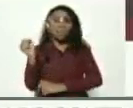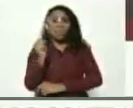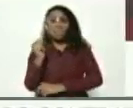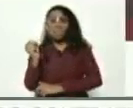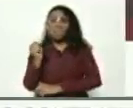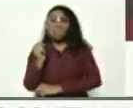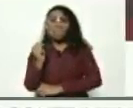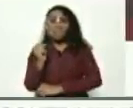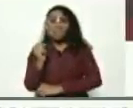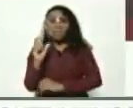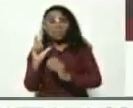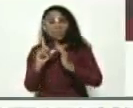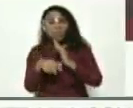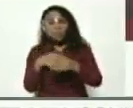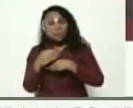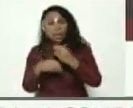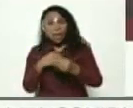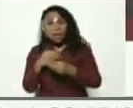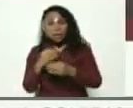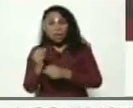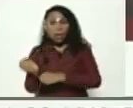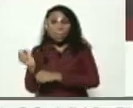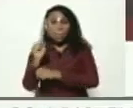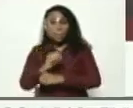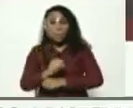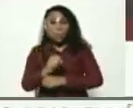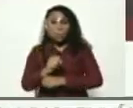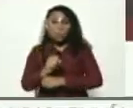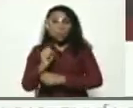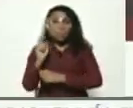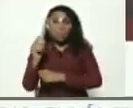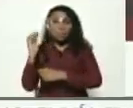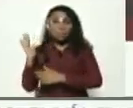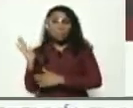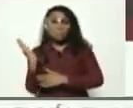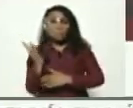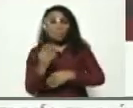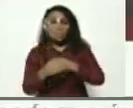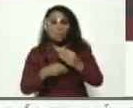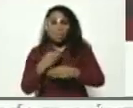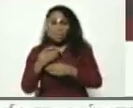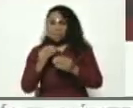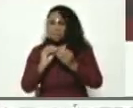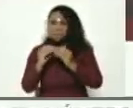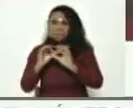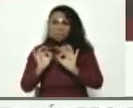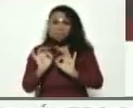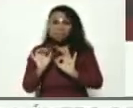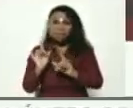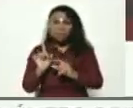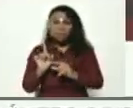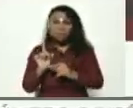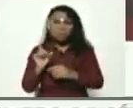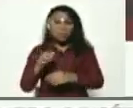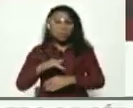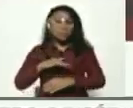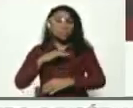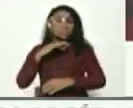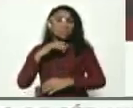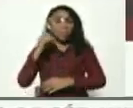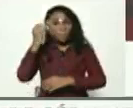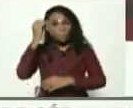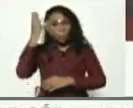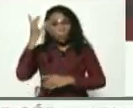descarado. Luego que sacude el yugo de la servidumbre, se hace incorregible, pertinaz en sus excesos y capaz, en